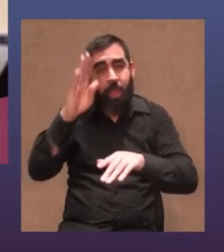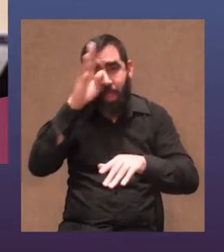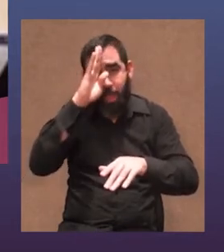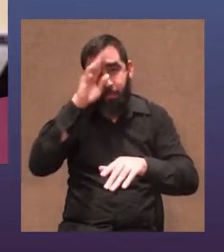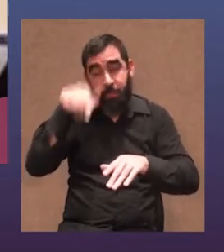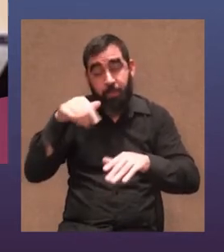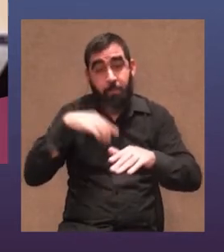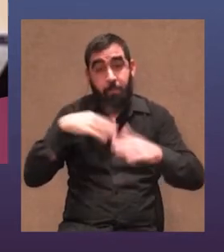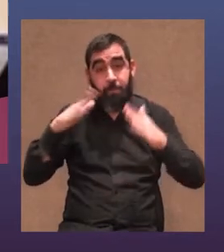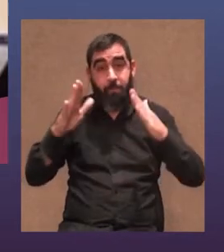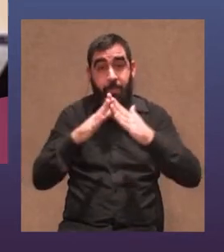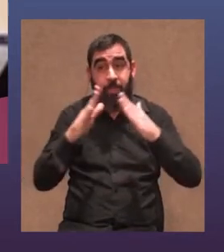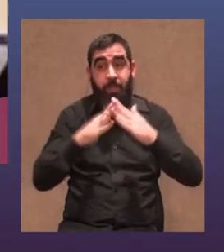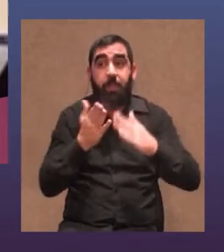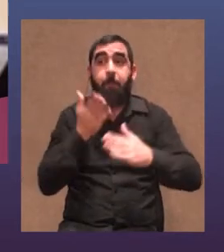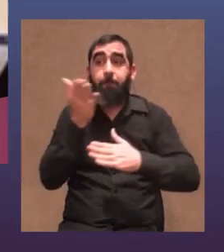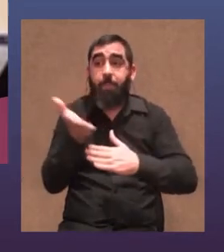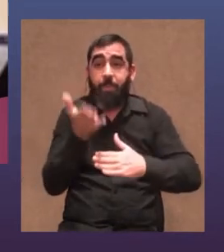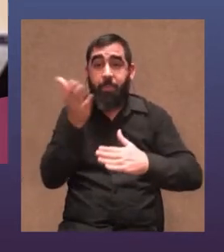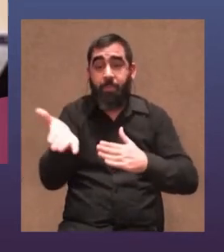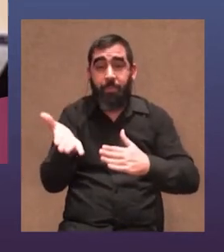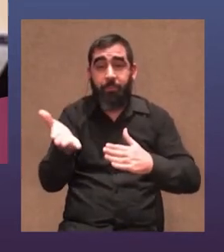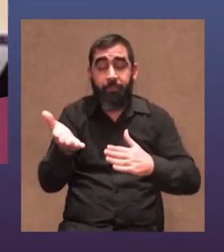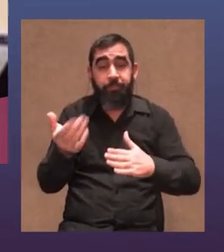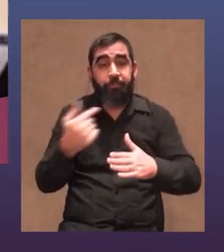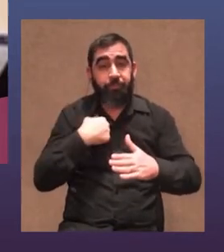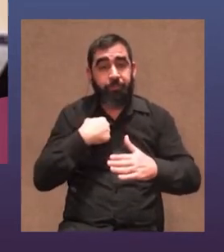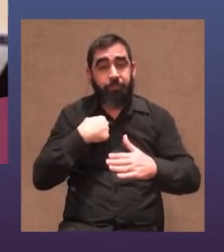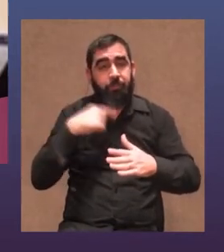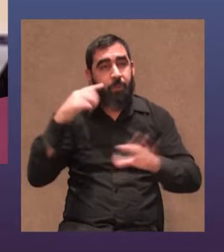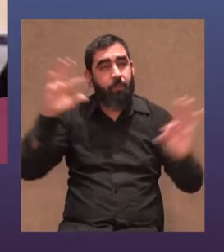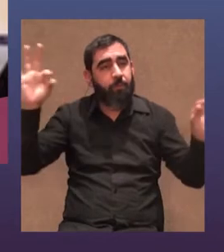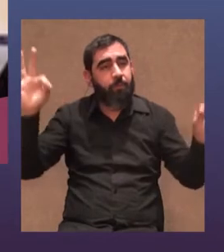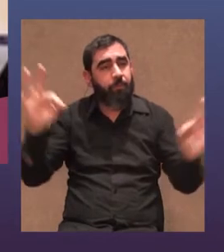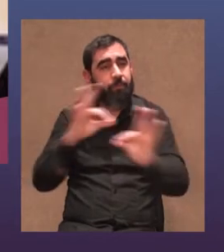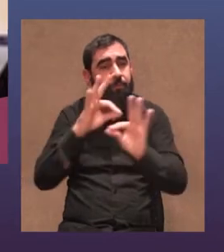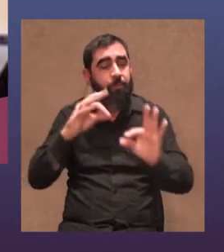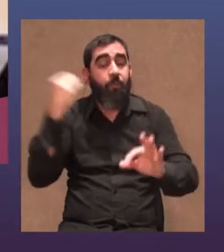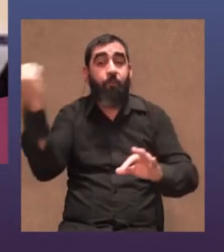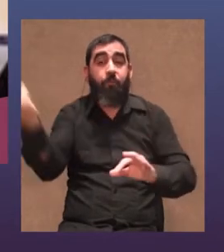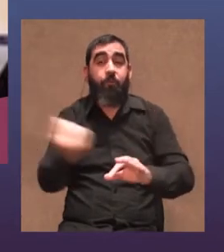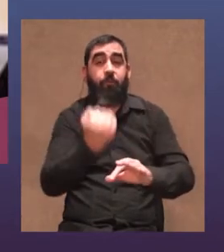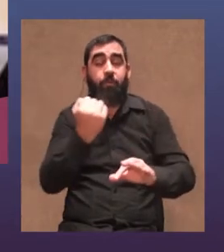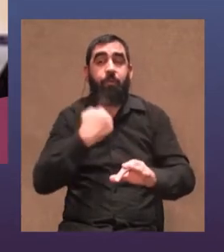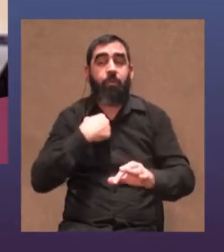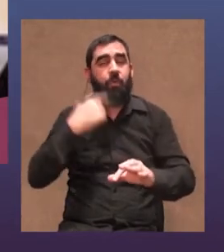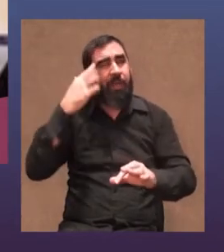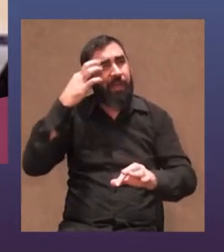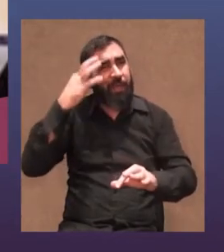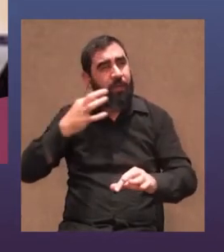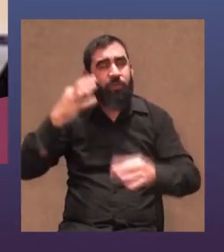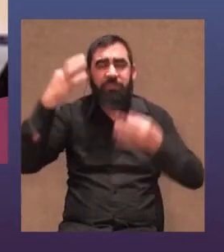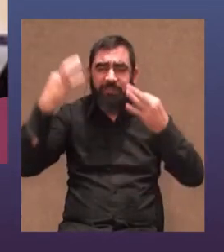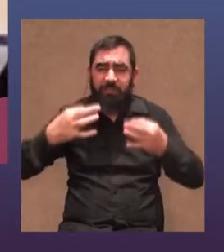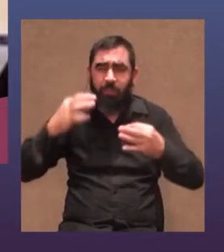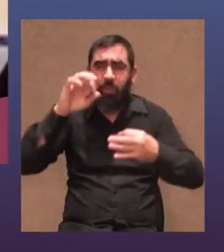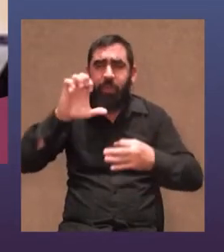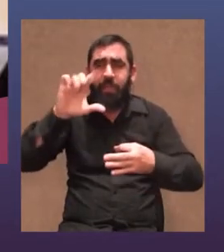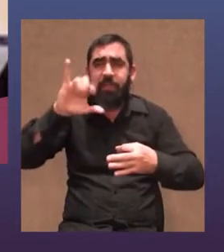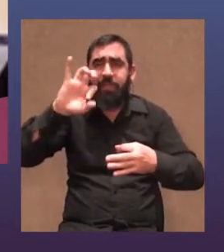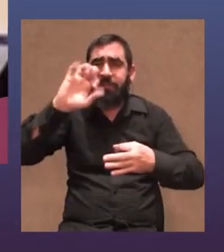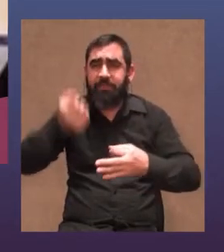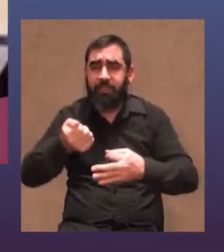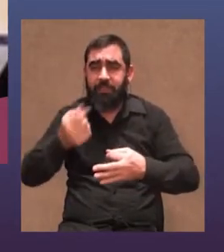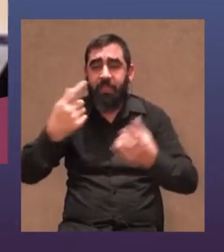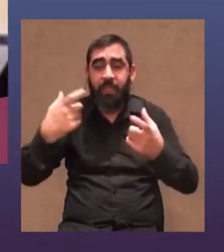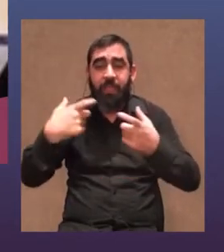tocar el piano por esa como melodía fundamental. Yo estoy casi seguro que es para Lisa, y el disco que estaba en mi casa